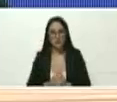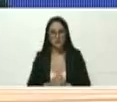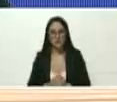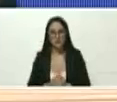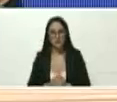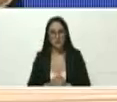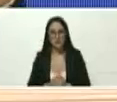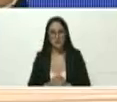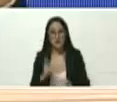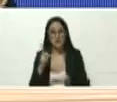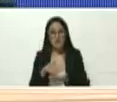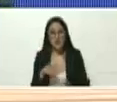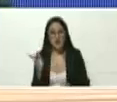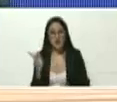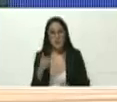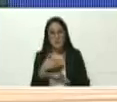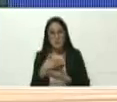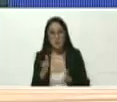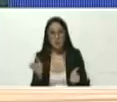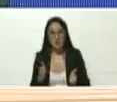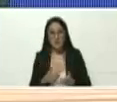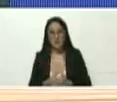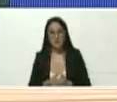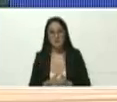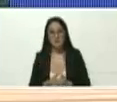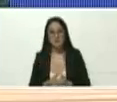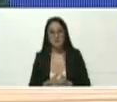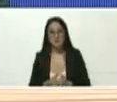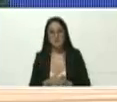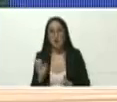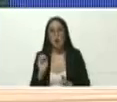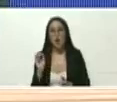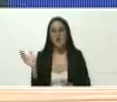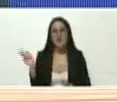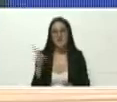que vienen en público o que vienen en privado,